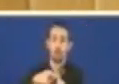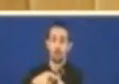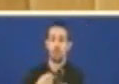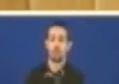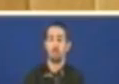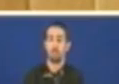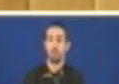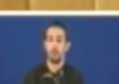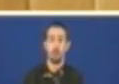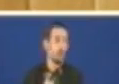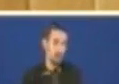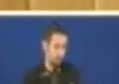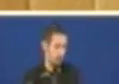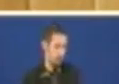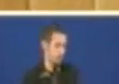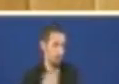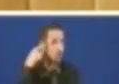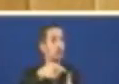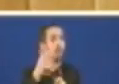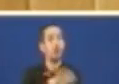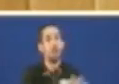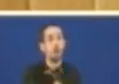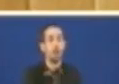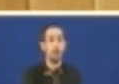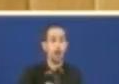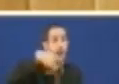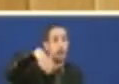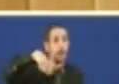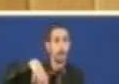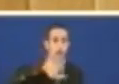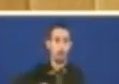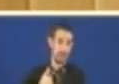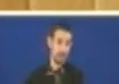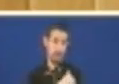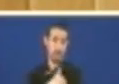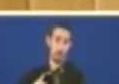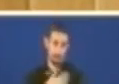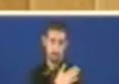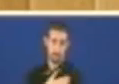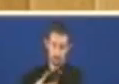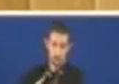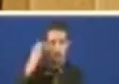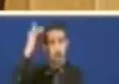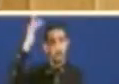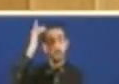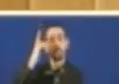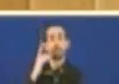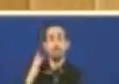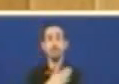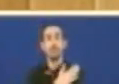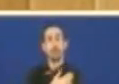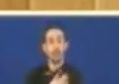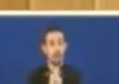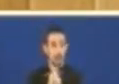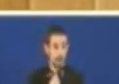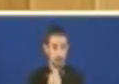nun lapso de tempo breve para mercar un apartamento en Santiago e que querían, ademais, poder dispoñer deses